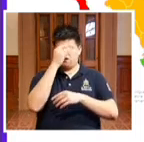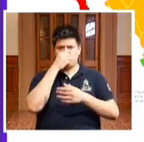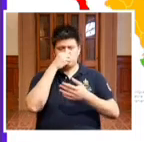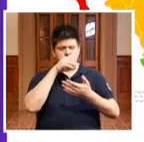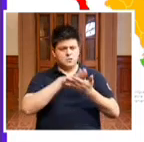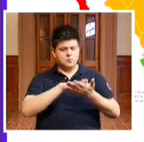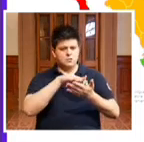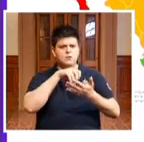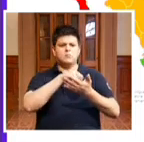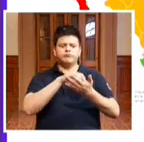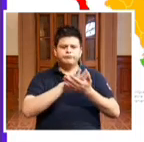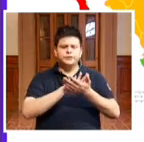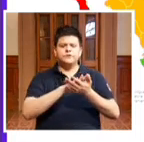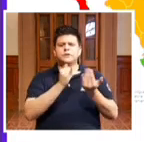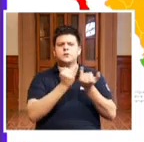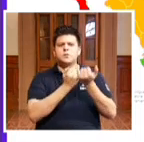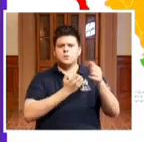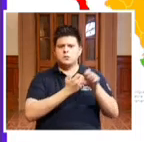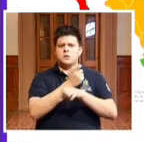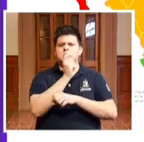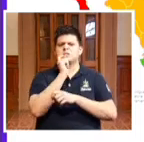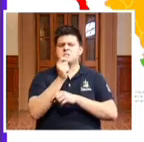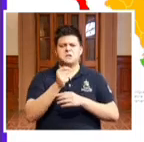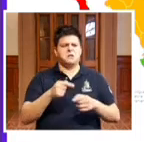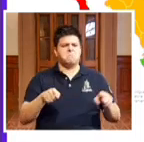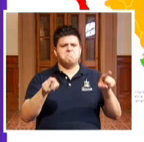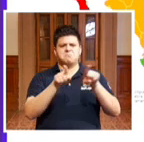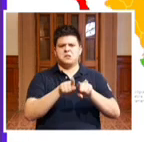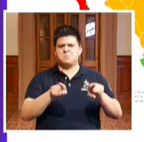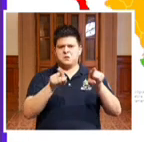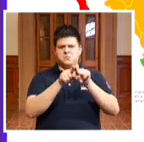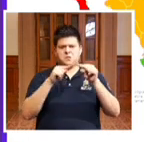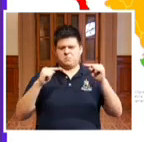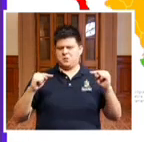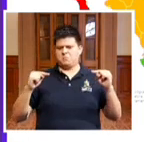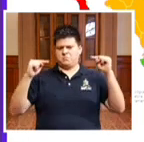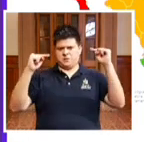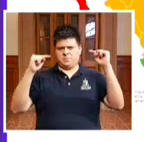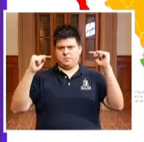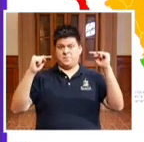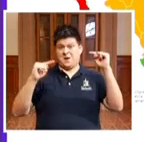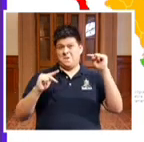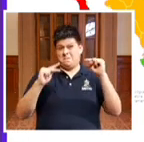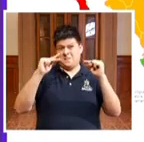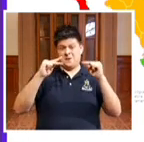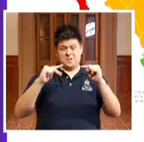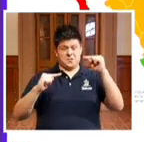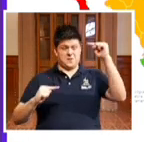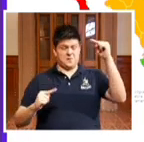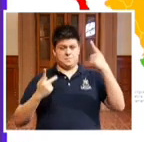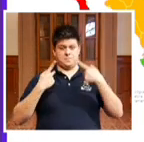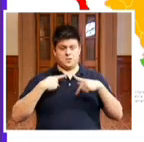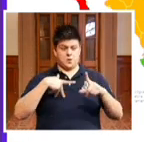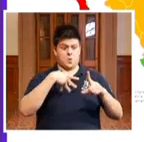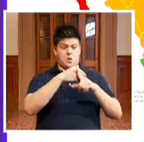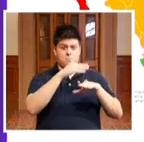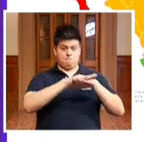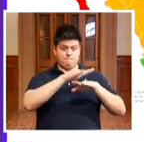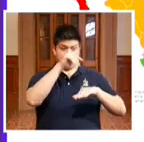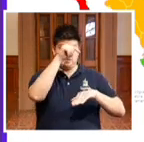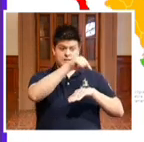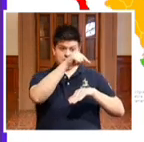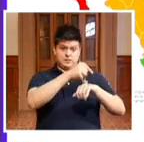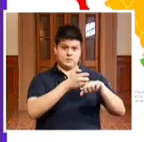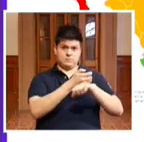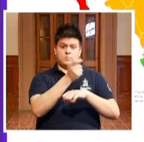cifras estatales, es decir, la tendencia sigue siendo la misma y esto es, pues, obviamente consecuencia que tenemos